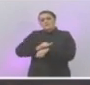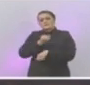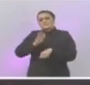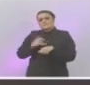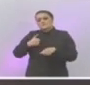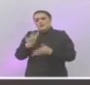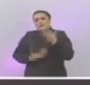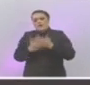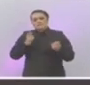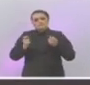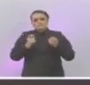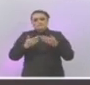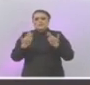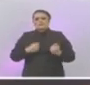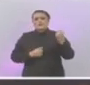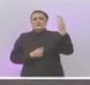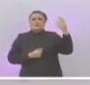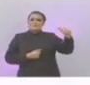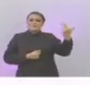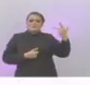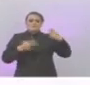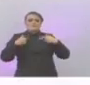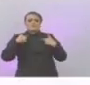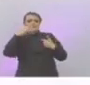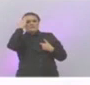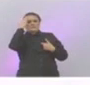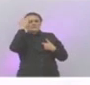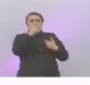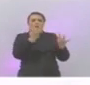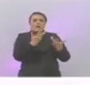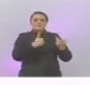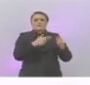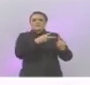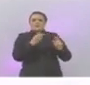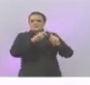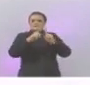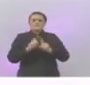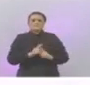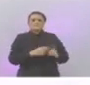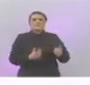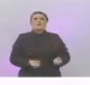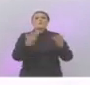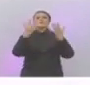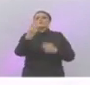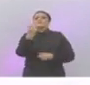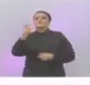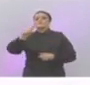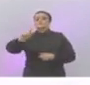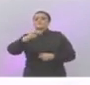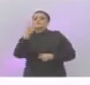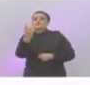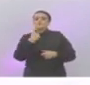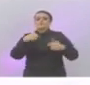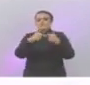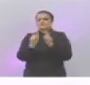administración. La captura de 13 líderes de la delincuencia organizada y en un total de 172 objetivos